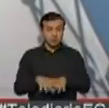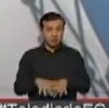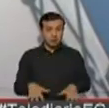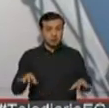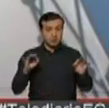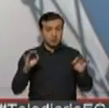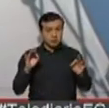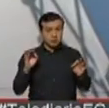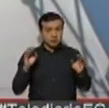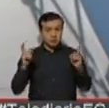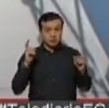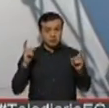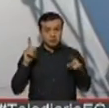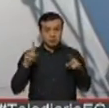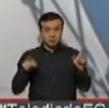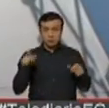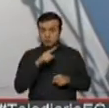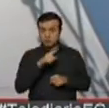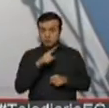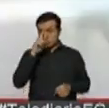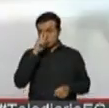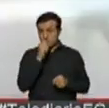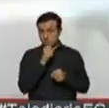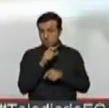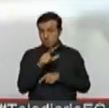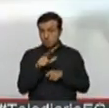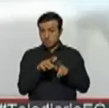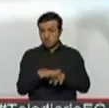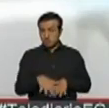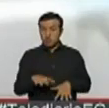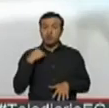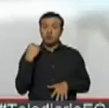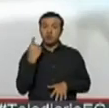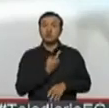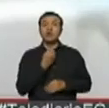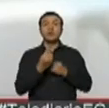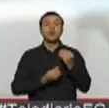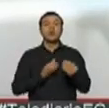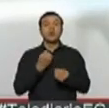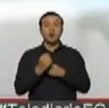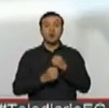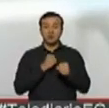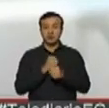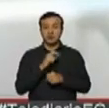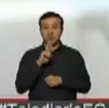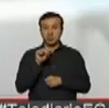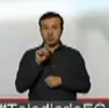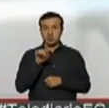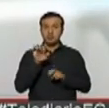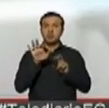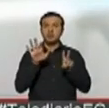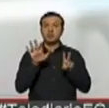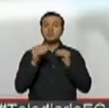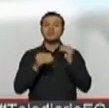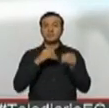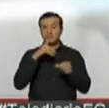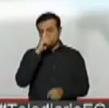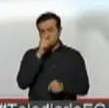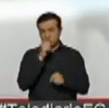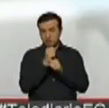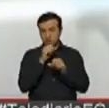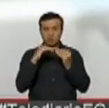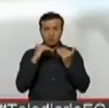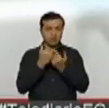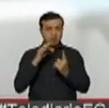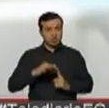permitan regularizar a quienes ya están trabajando ahí? Bueno, lo que nosotros hemos hecho a partir del año 2017 es trabajar con la Comisión